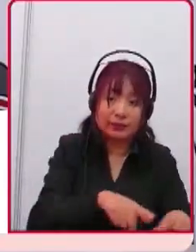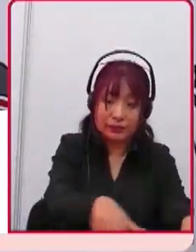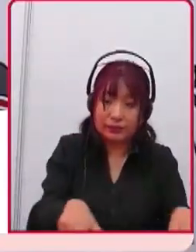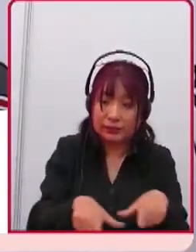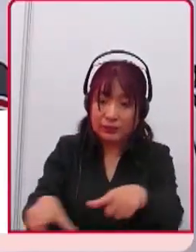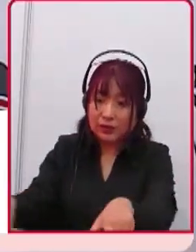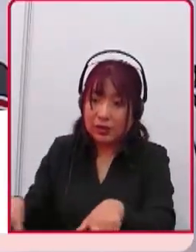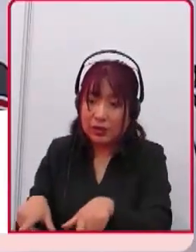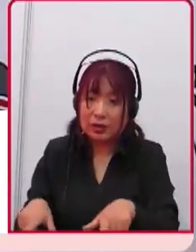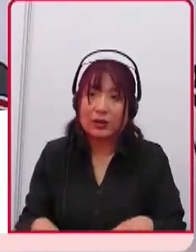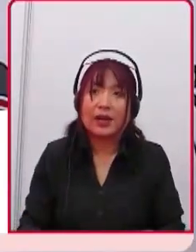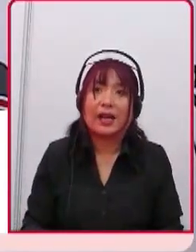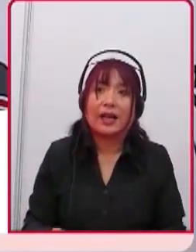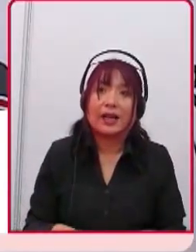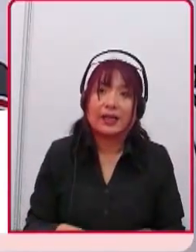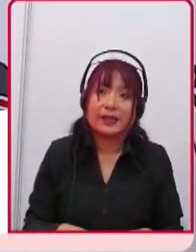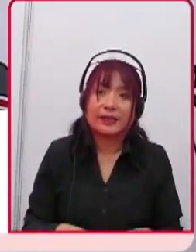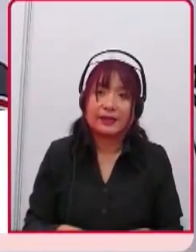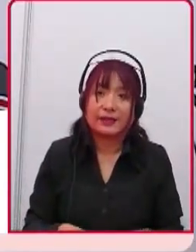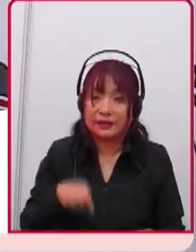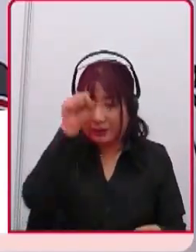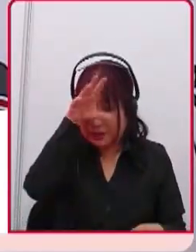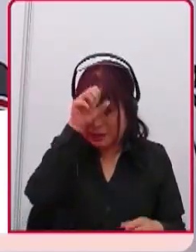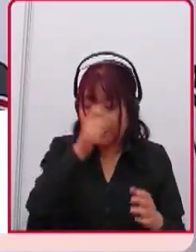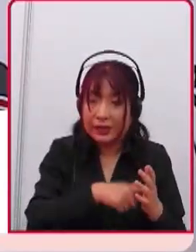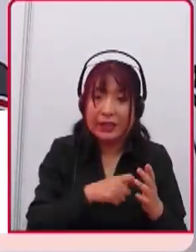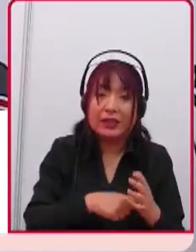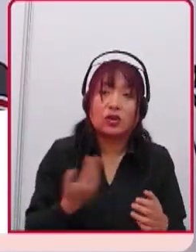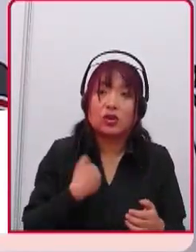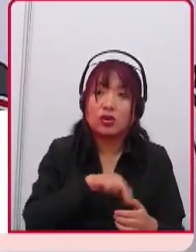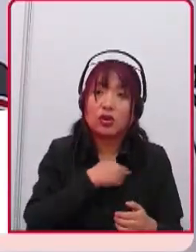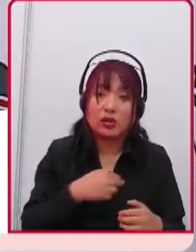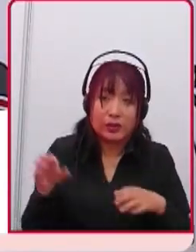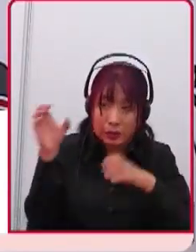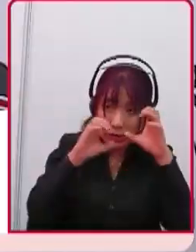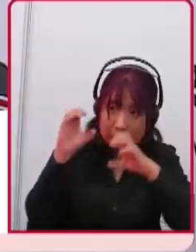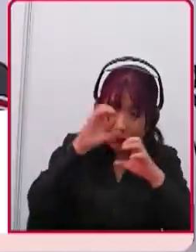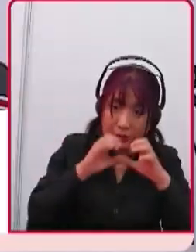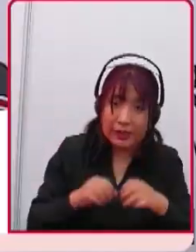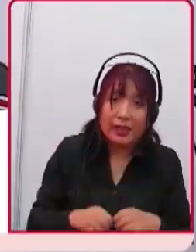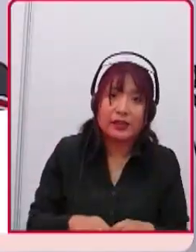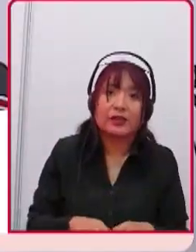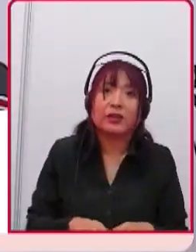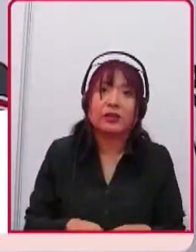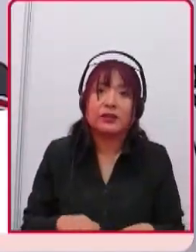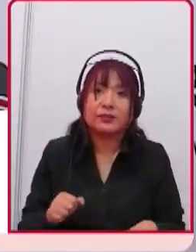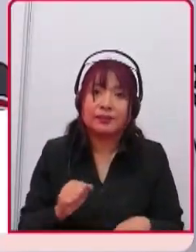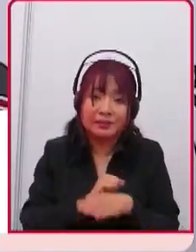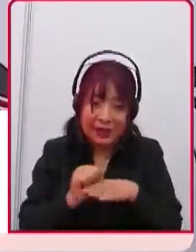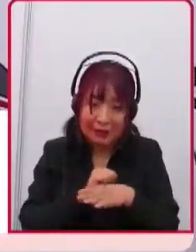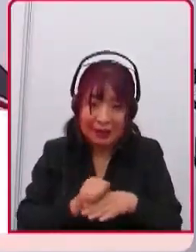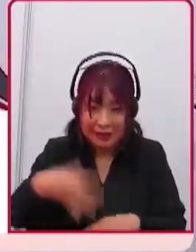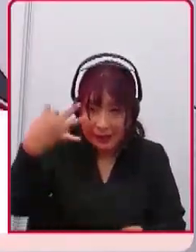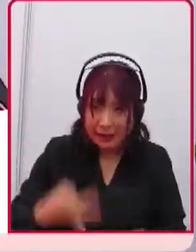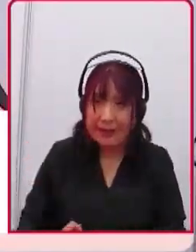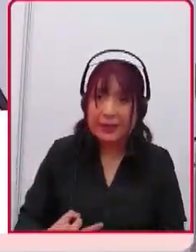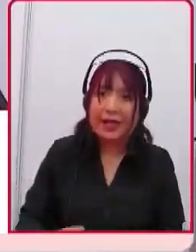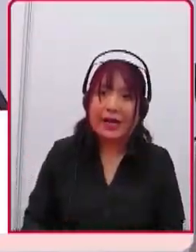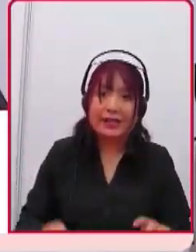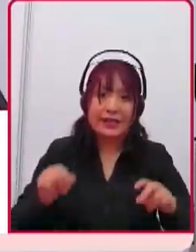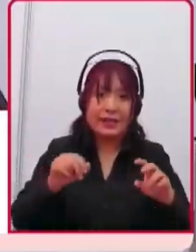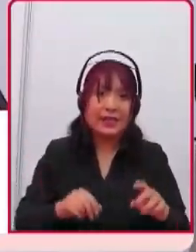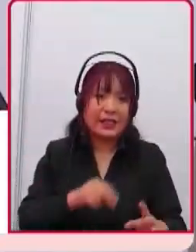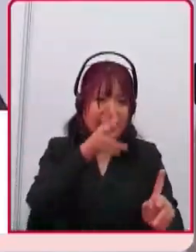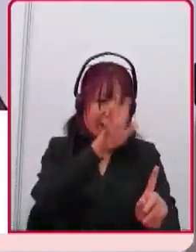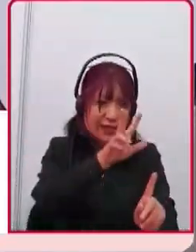del robot en sí, lo que estamos tratando de buscar es llevarlo a un apartado más real y evaluar cuál es la confiabilidad de todos estos